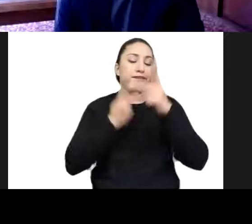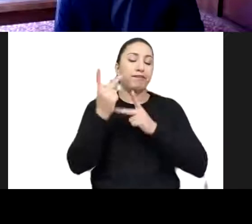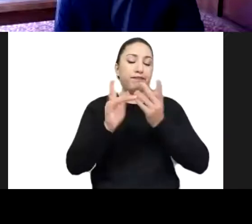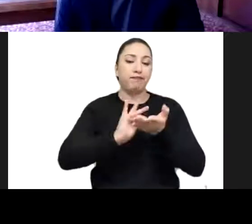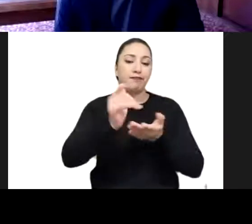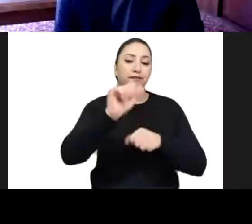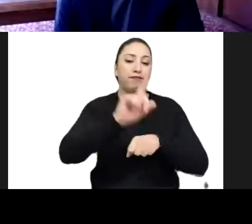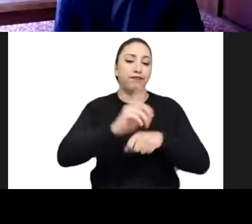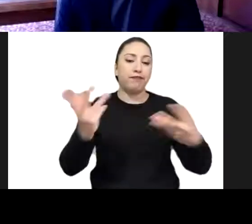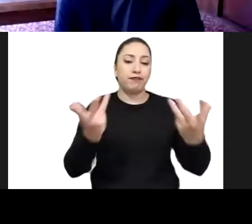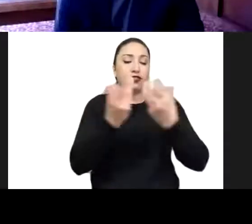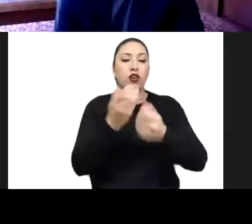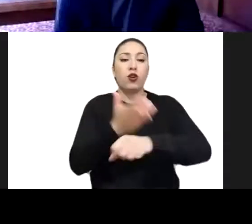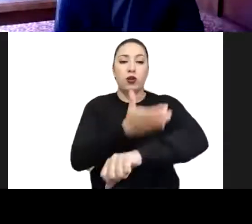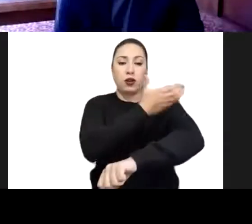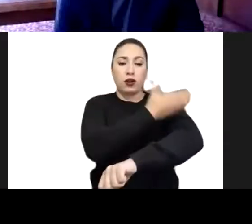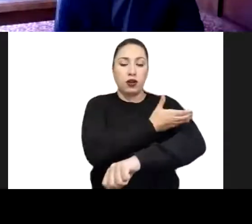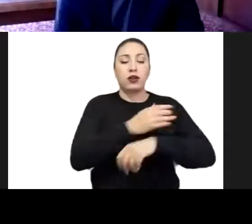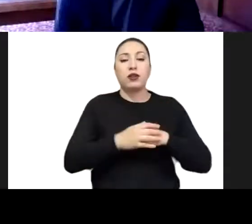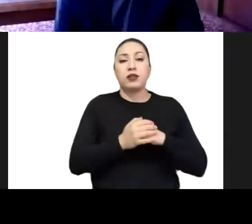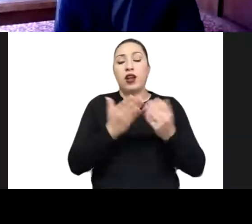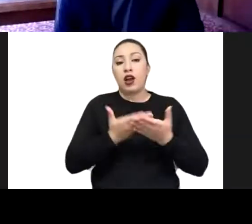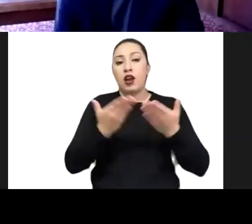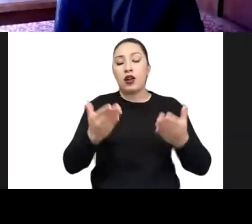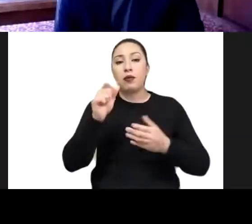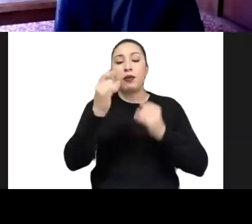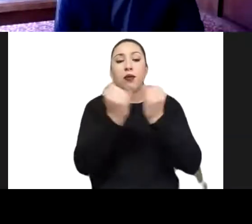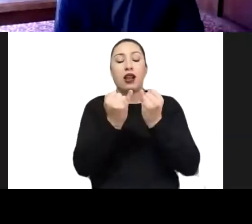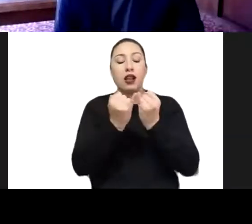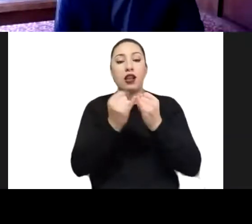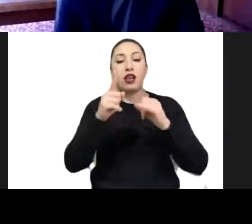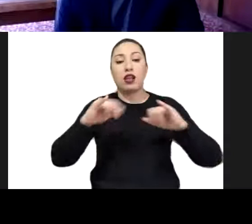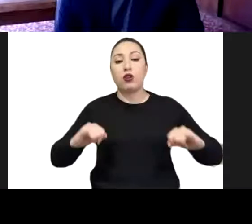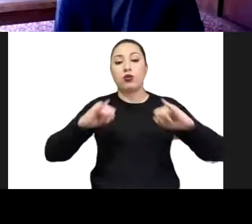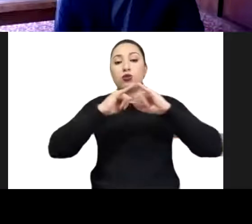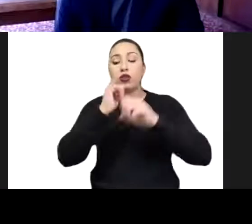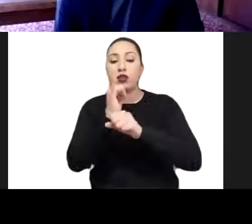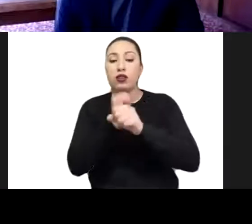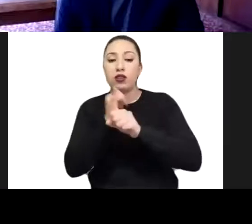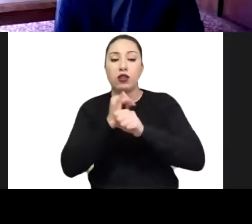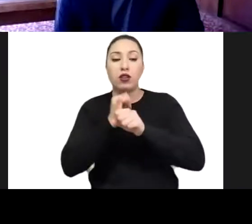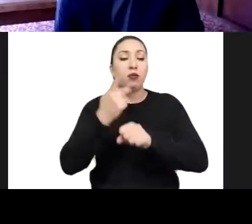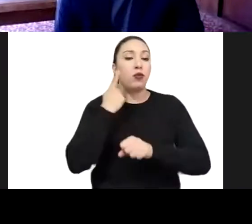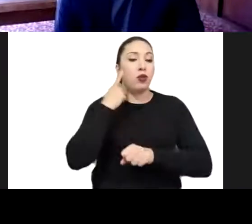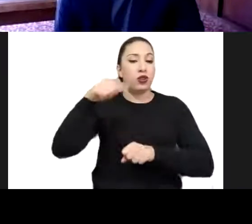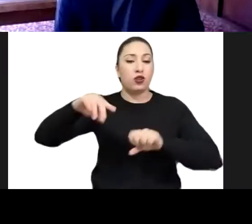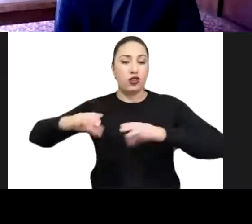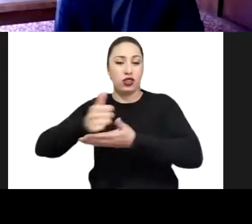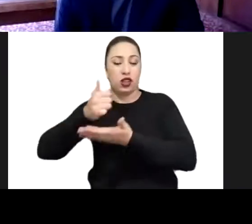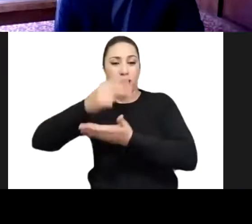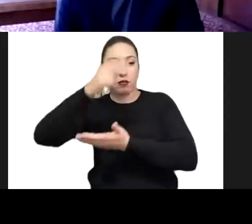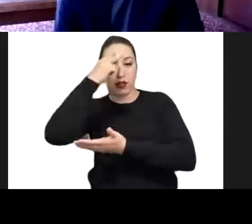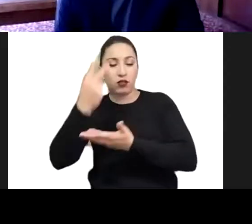En apoyo para la organización del foro, al Instituto de Investigaciones Legislativas del Congreso de la Ciudad de